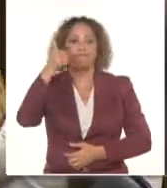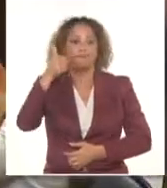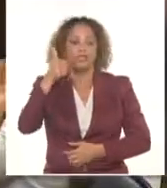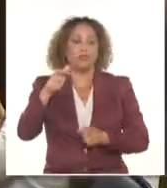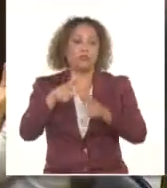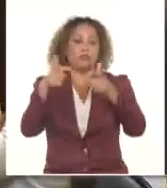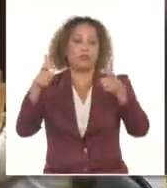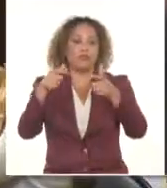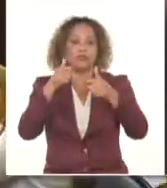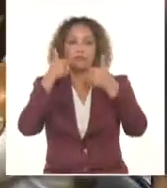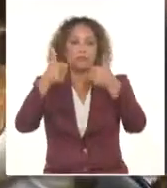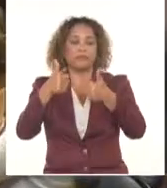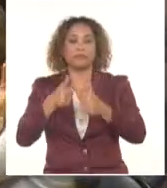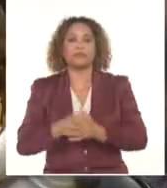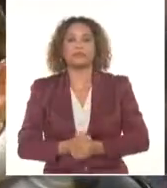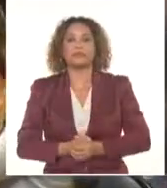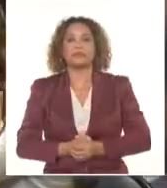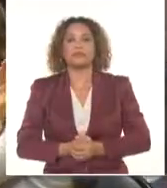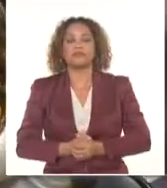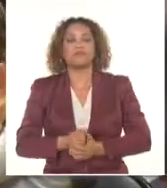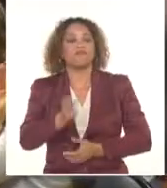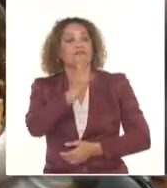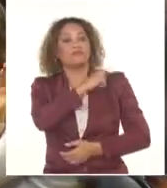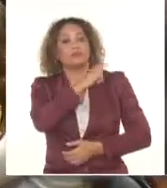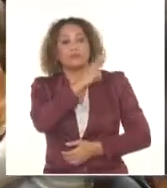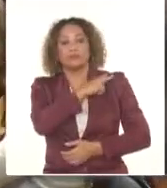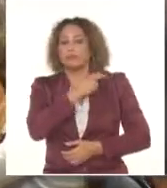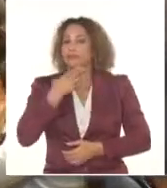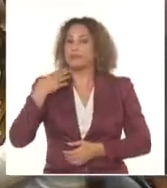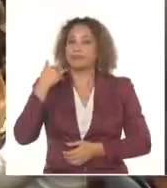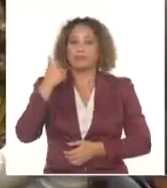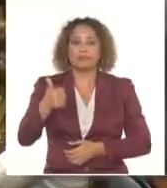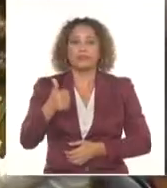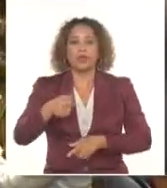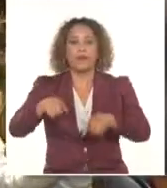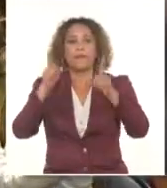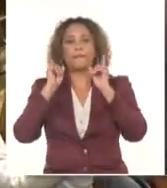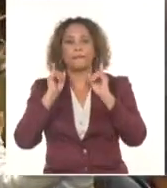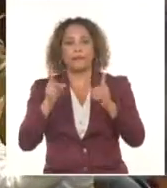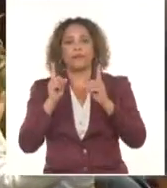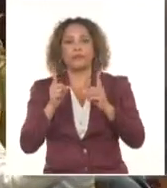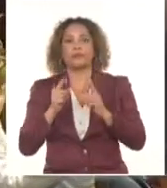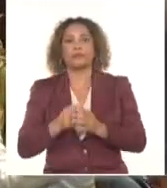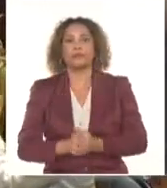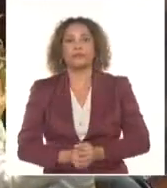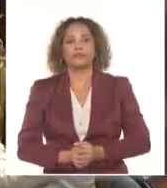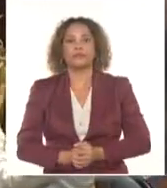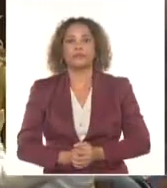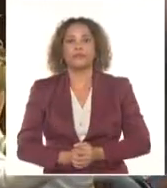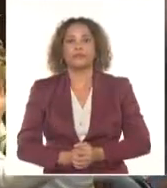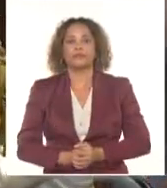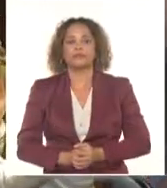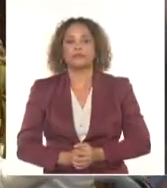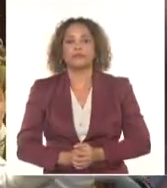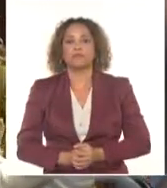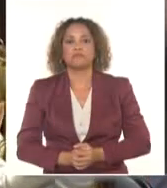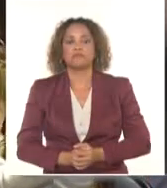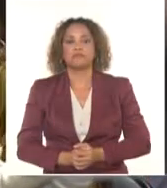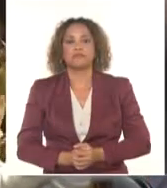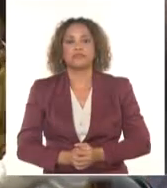grandes el dirigente político y luchador